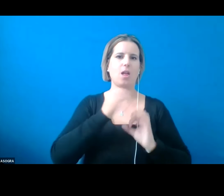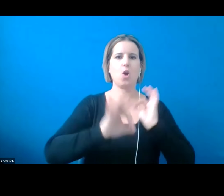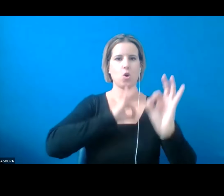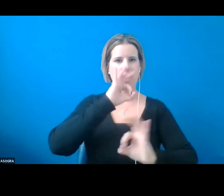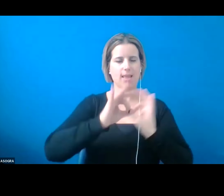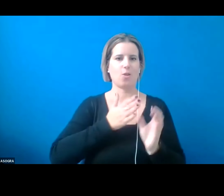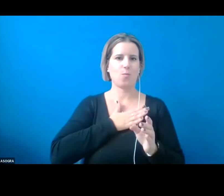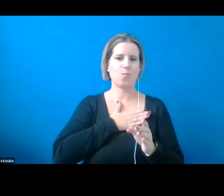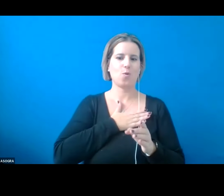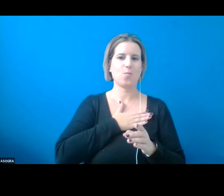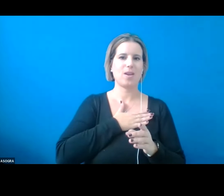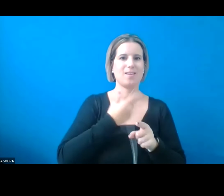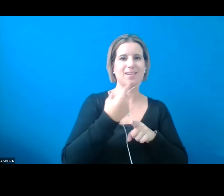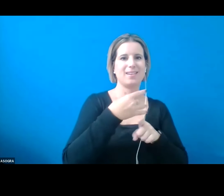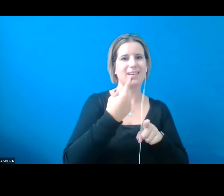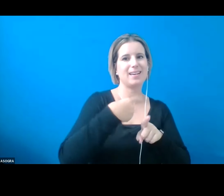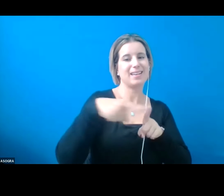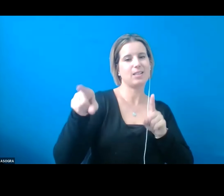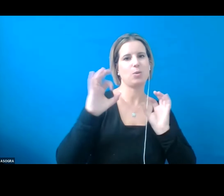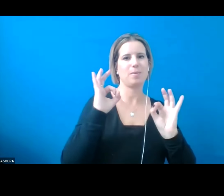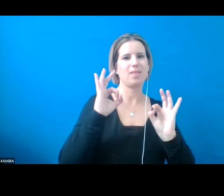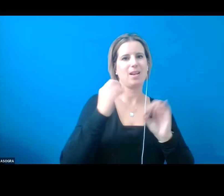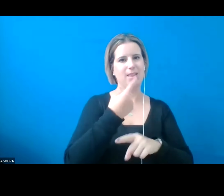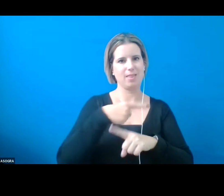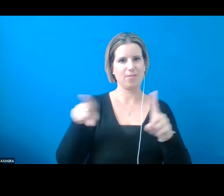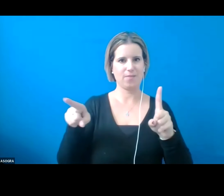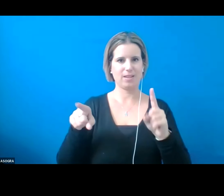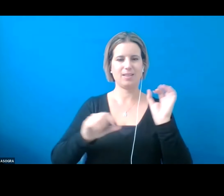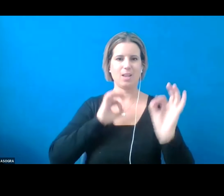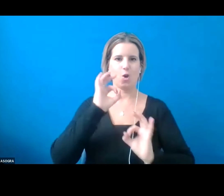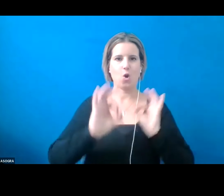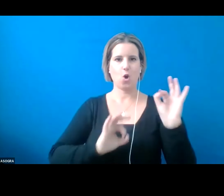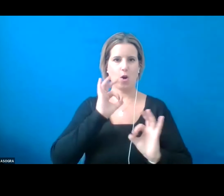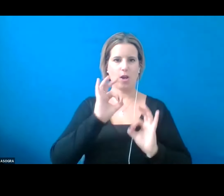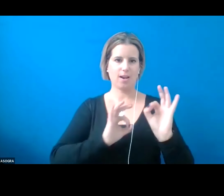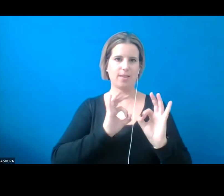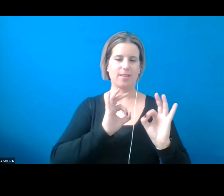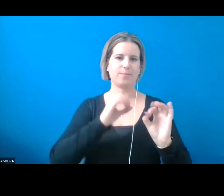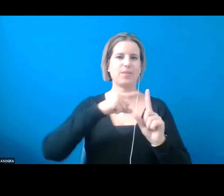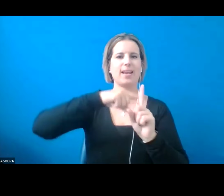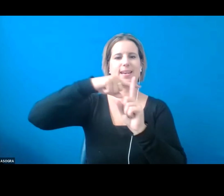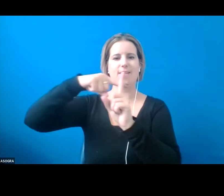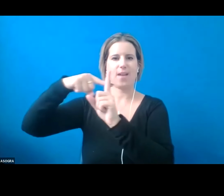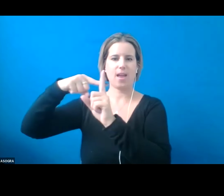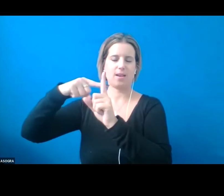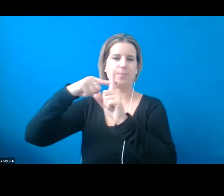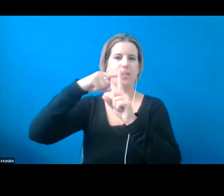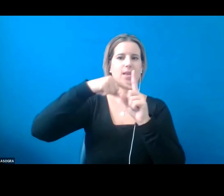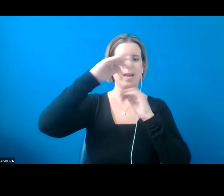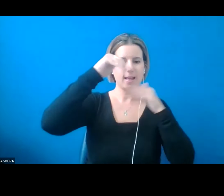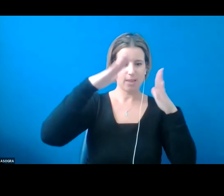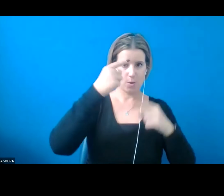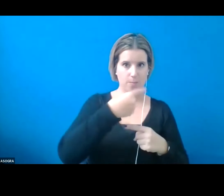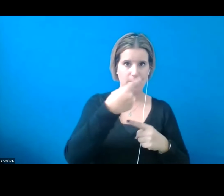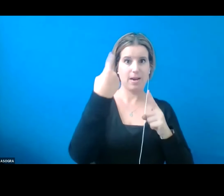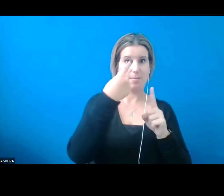al resto de las especialidades estamos organizados en varios niveles entendemos que atención primaria es primer nivel